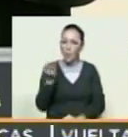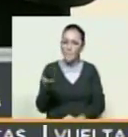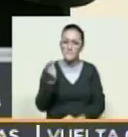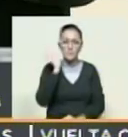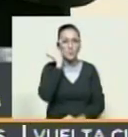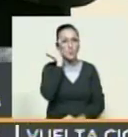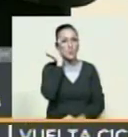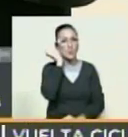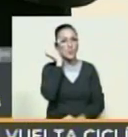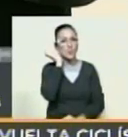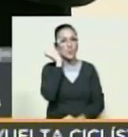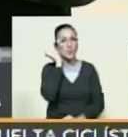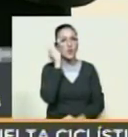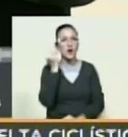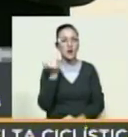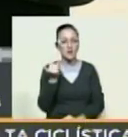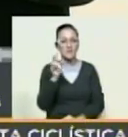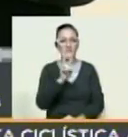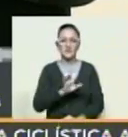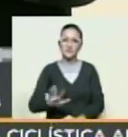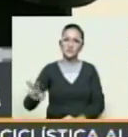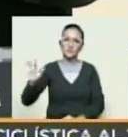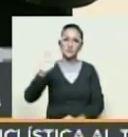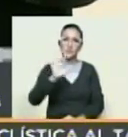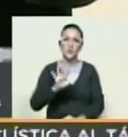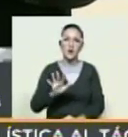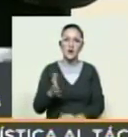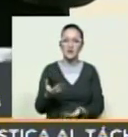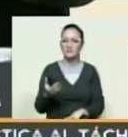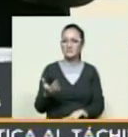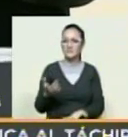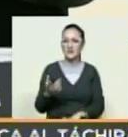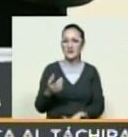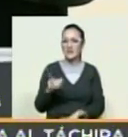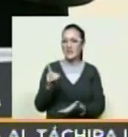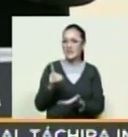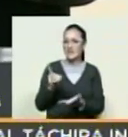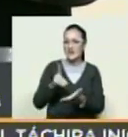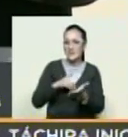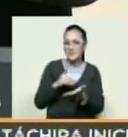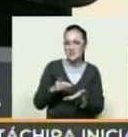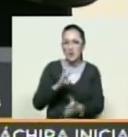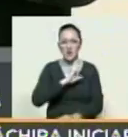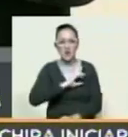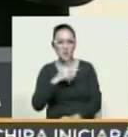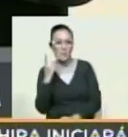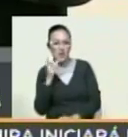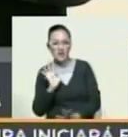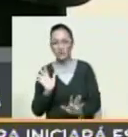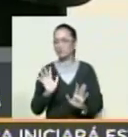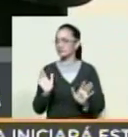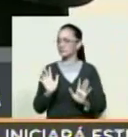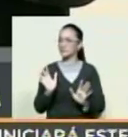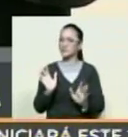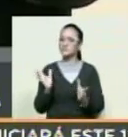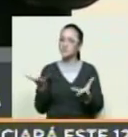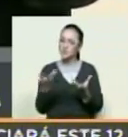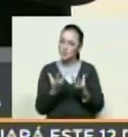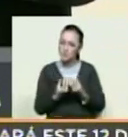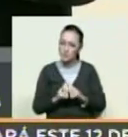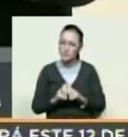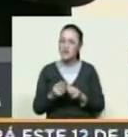mujeres de nuestro país, sin discriminación ninguna, a los sectores económicos, a los